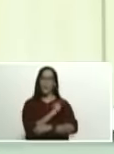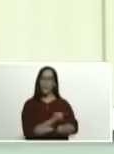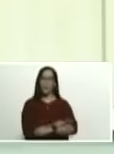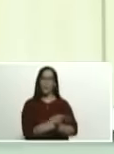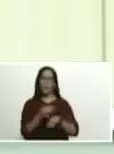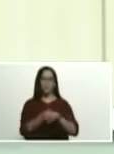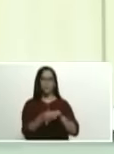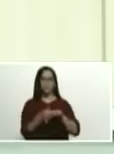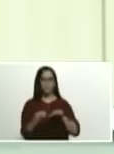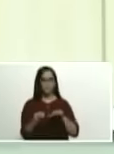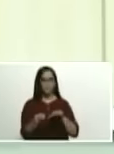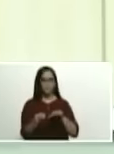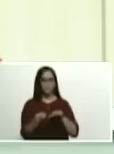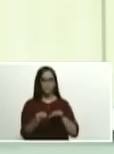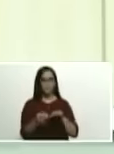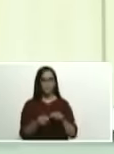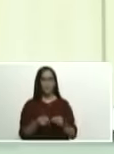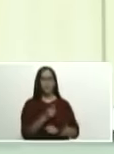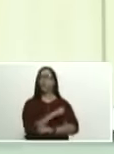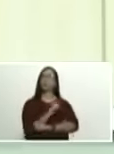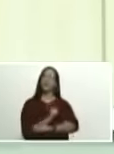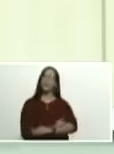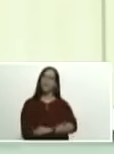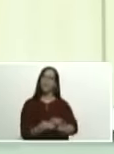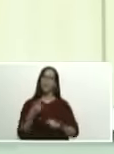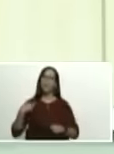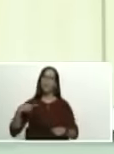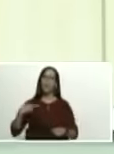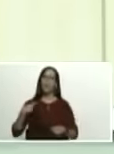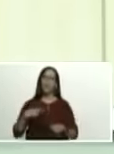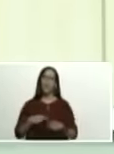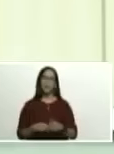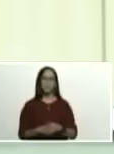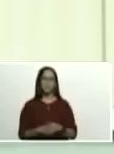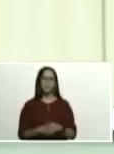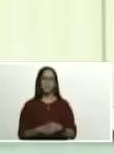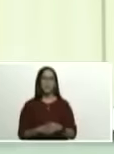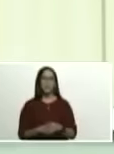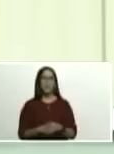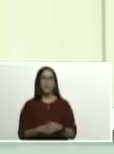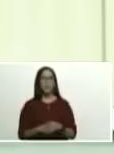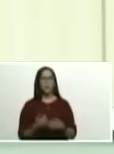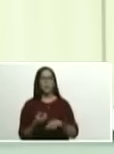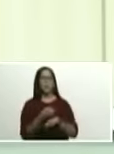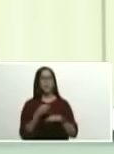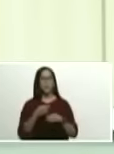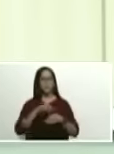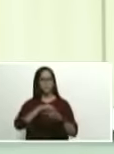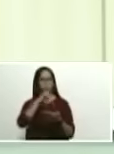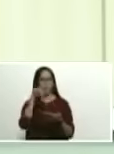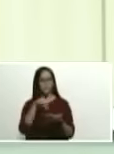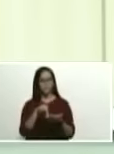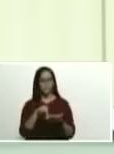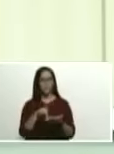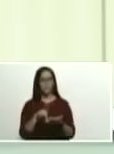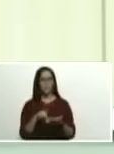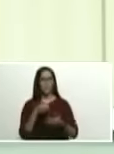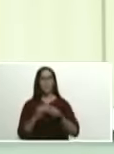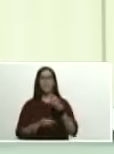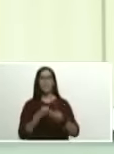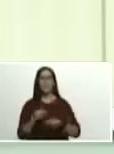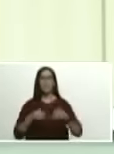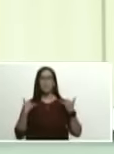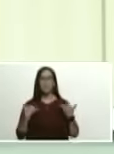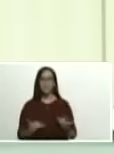municipal, con el poder regional y con el poder nacional. Se han instalado ya